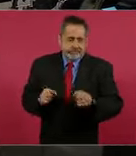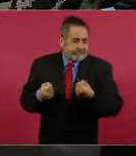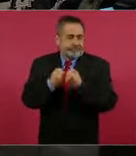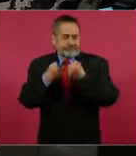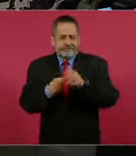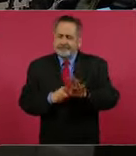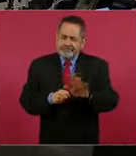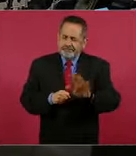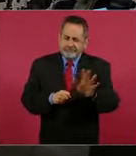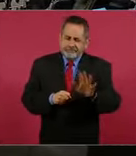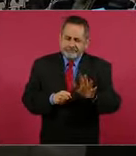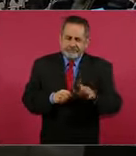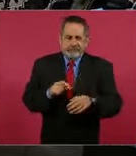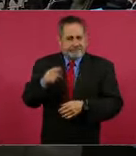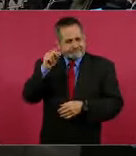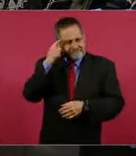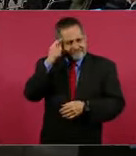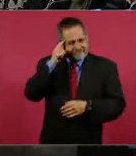vuelta.